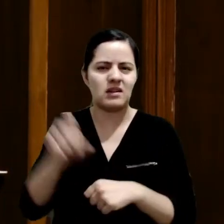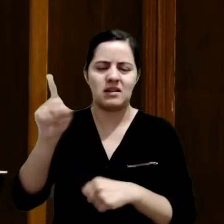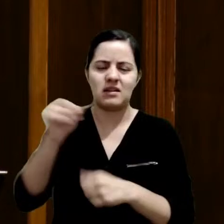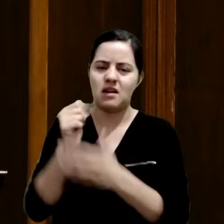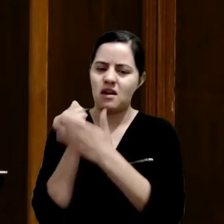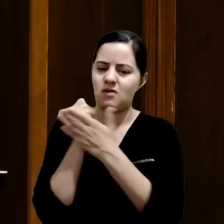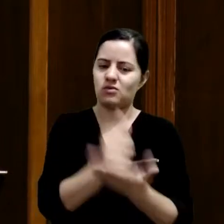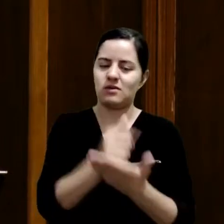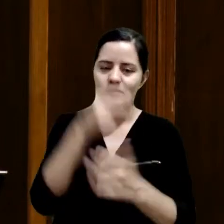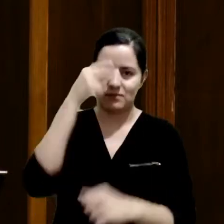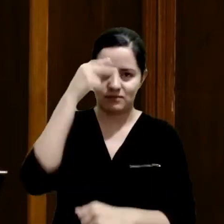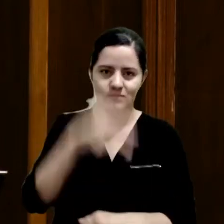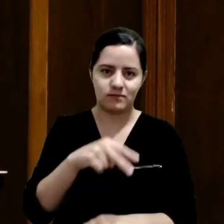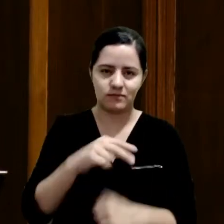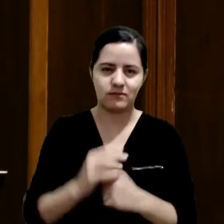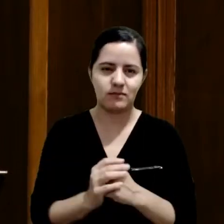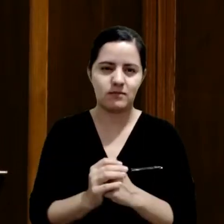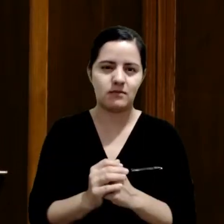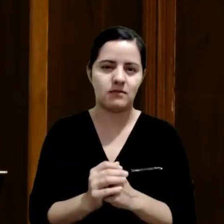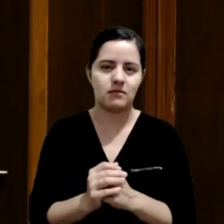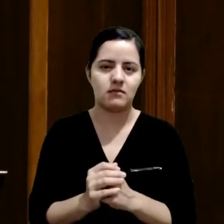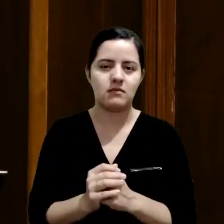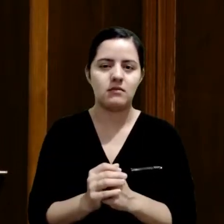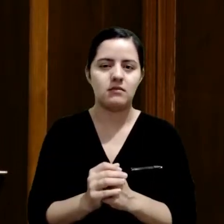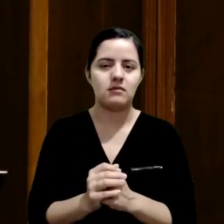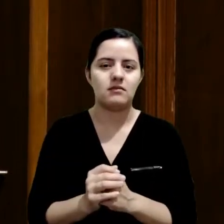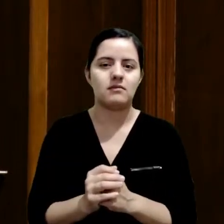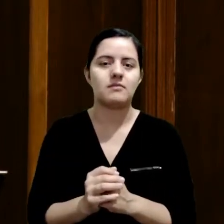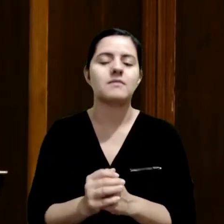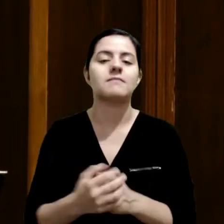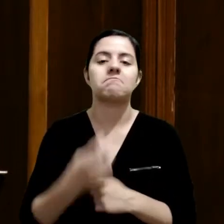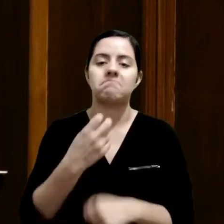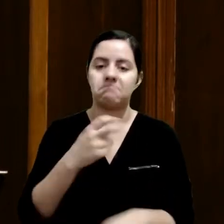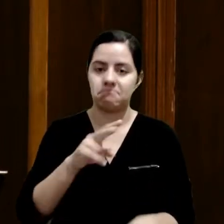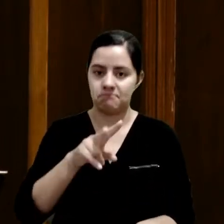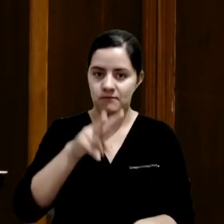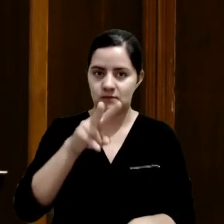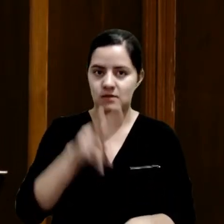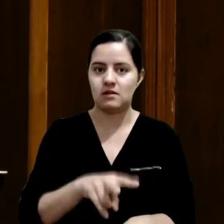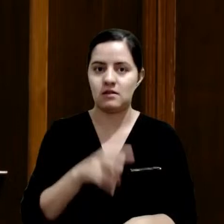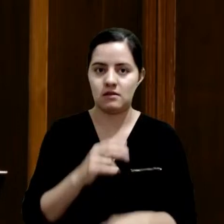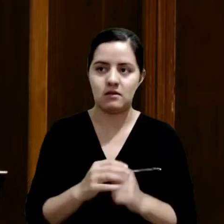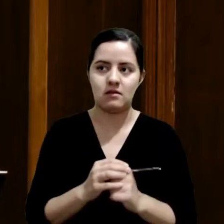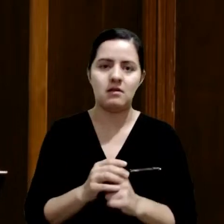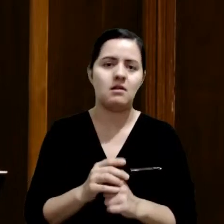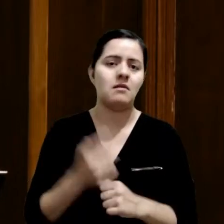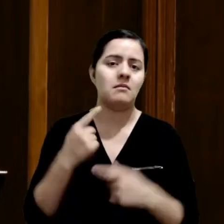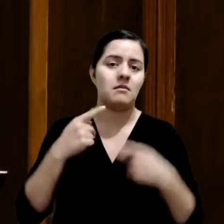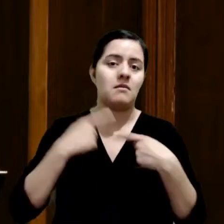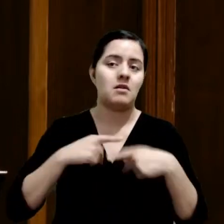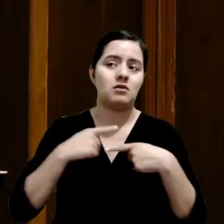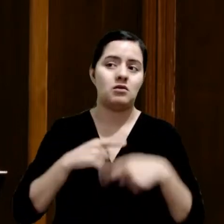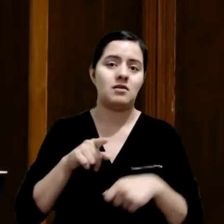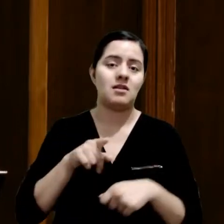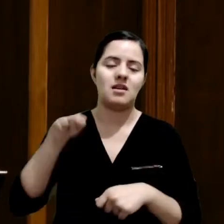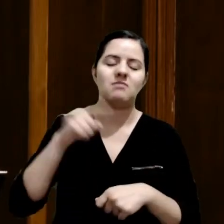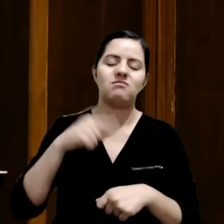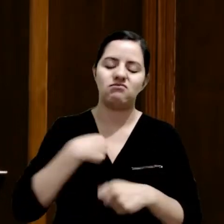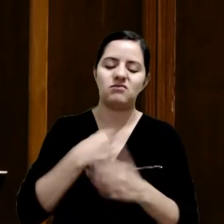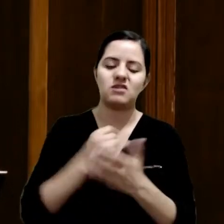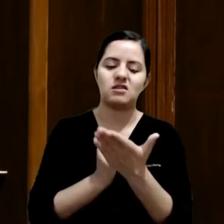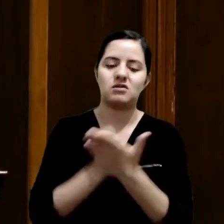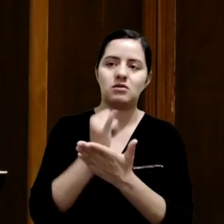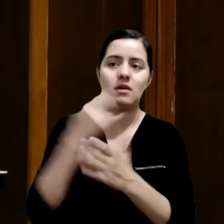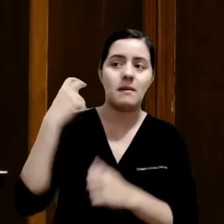patria. Connotación completamente acertada hacia una persona que decidió emprender un